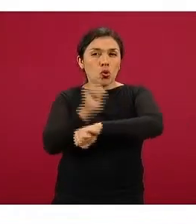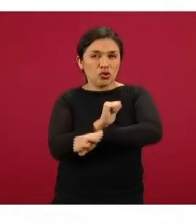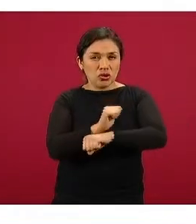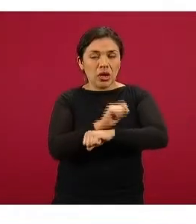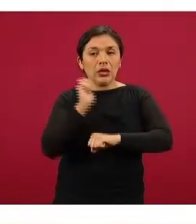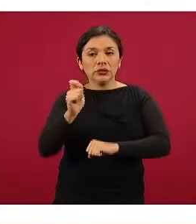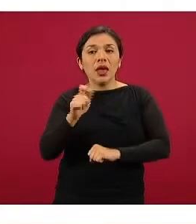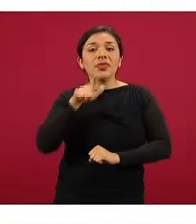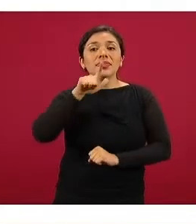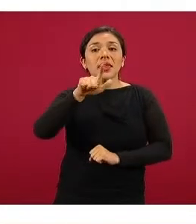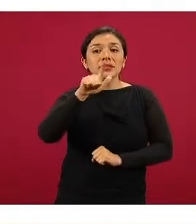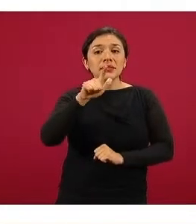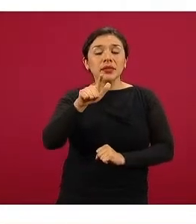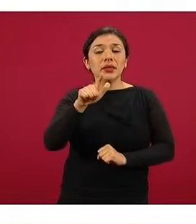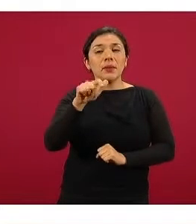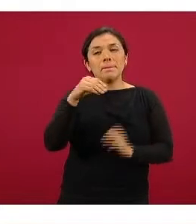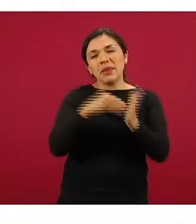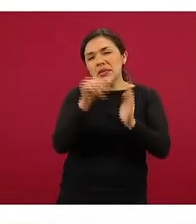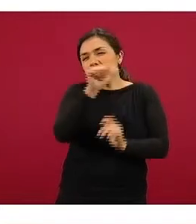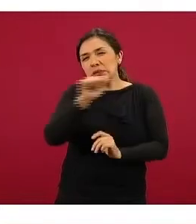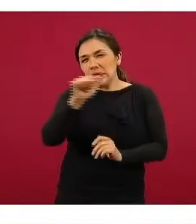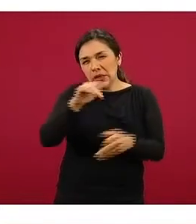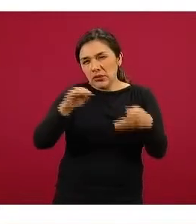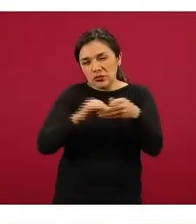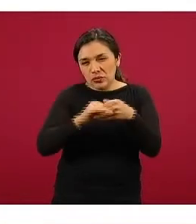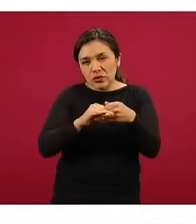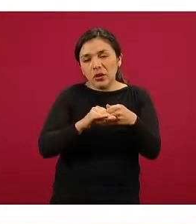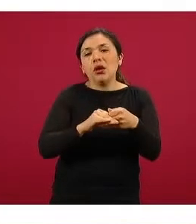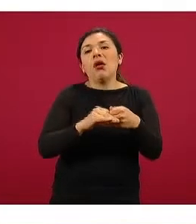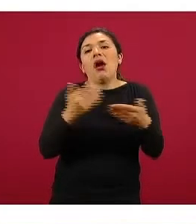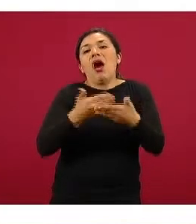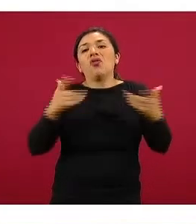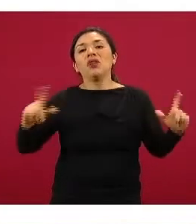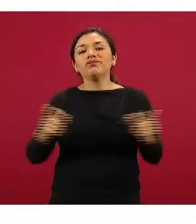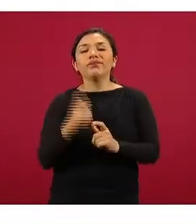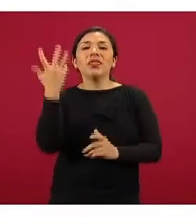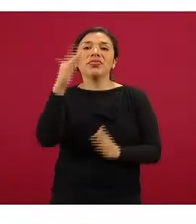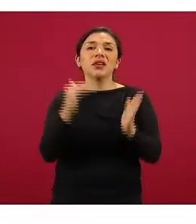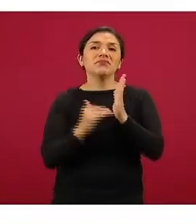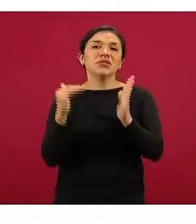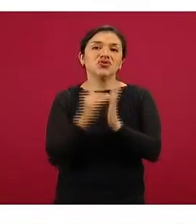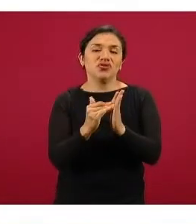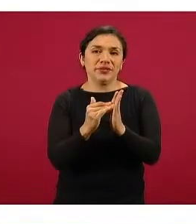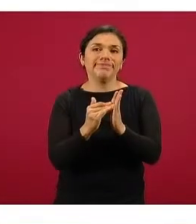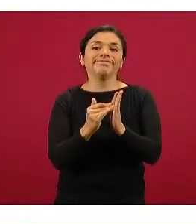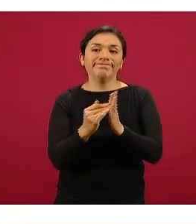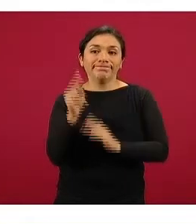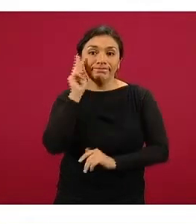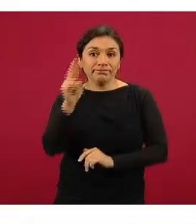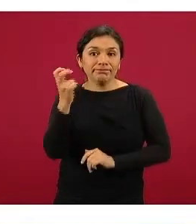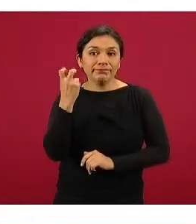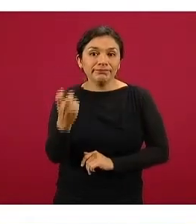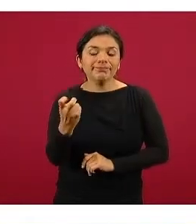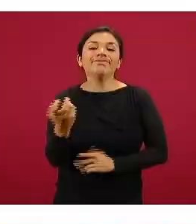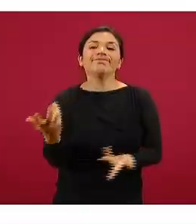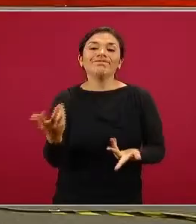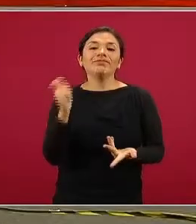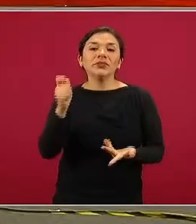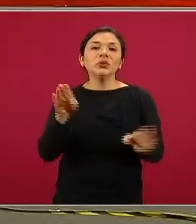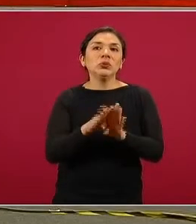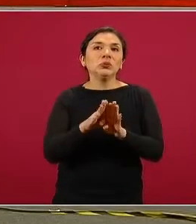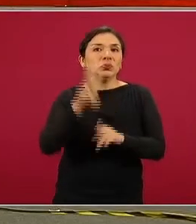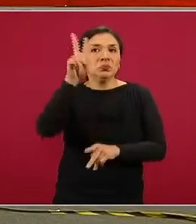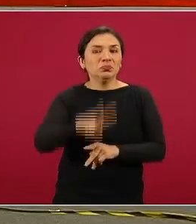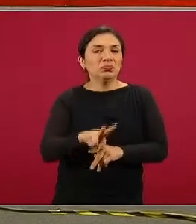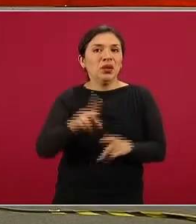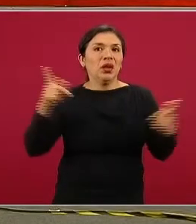de 17.600 casi, nos vamos a casi 10 millones. Vemos cómo vino esa